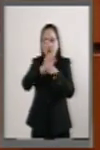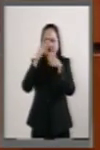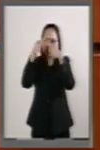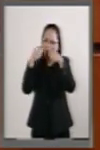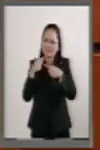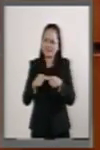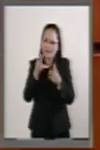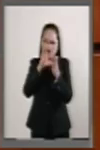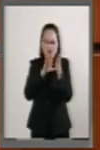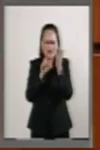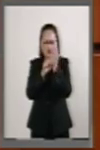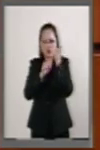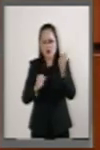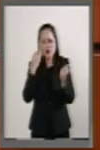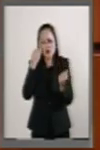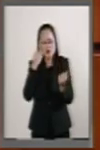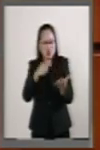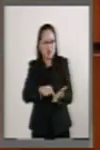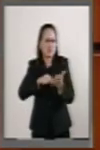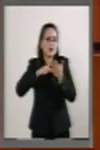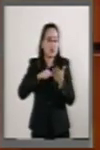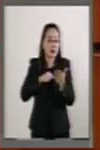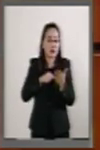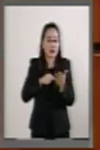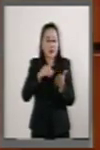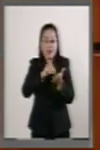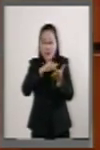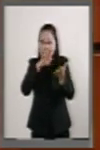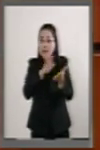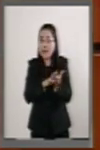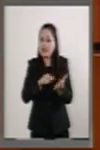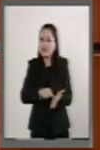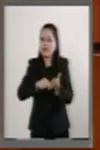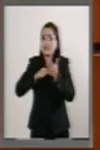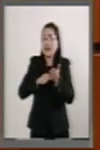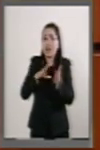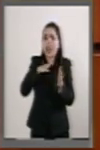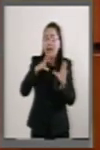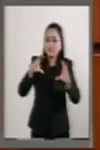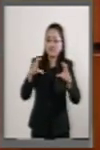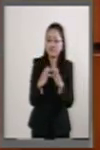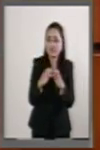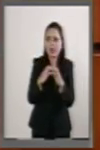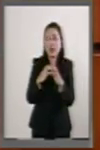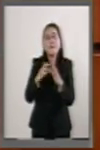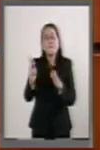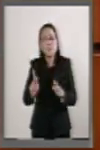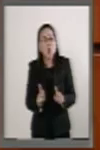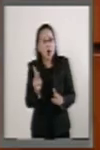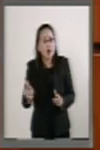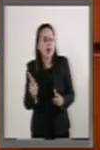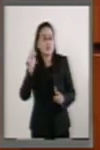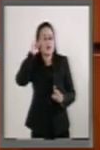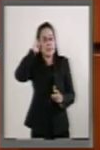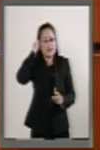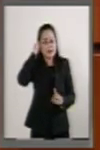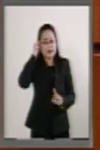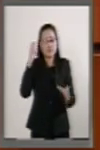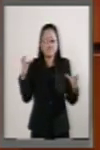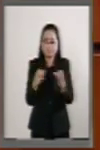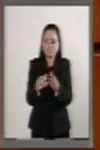propia Constitución, cuyo sustento yace justamente en los pueblos indígenas. Por eso, la misma